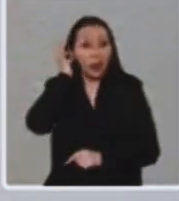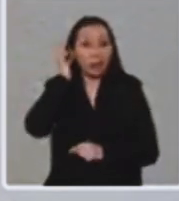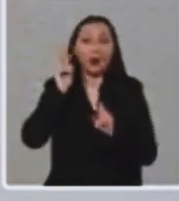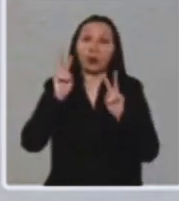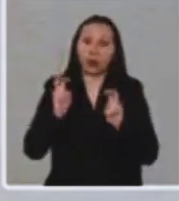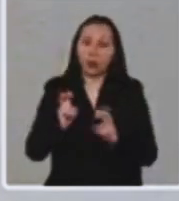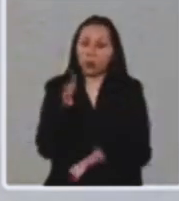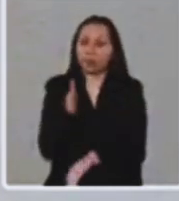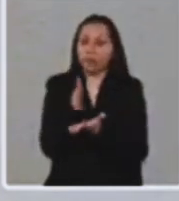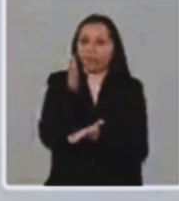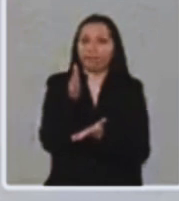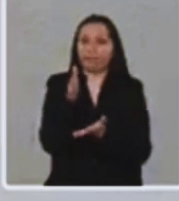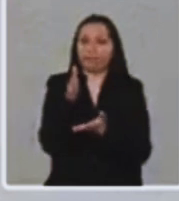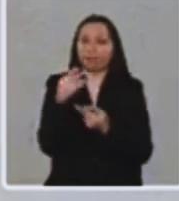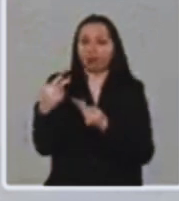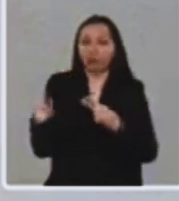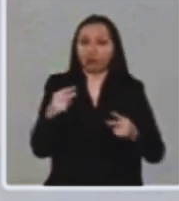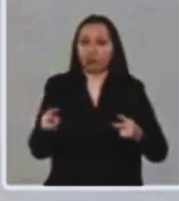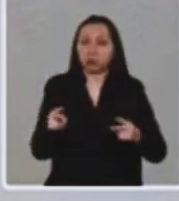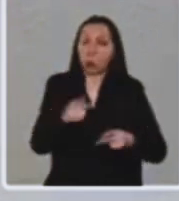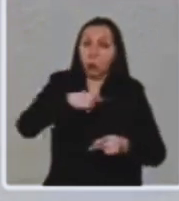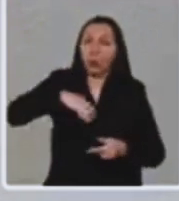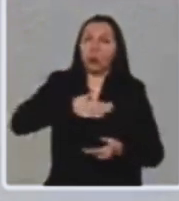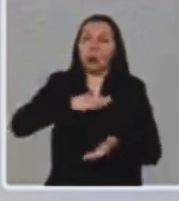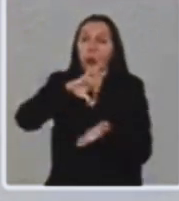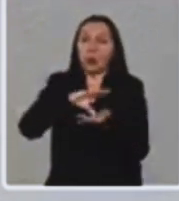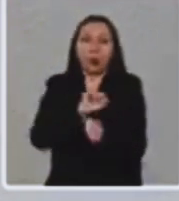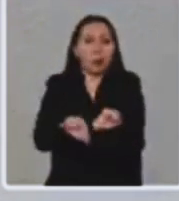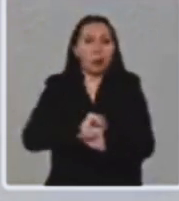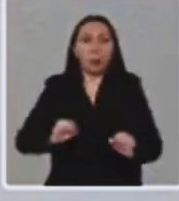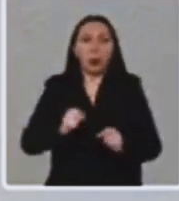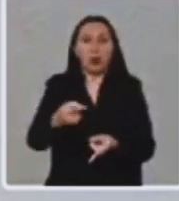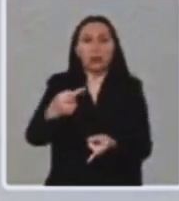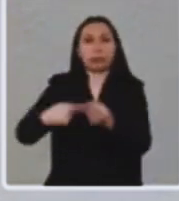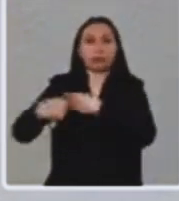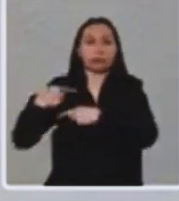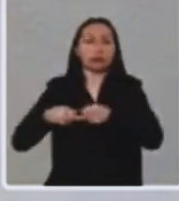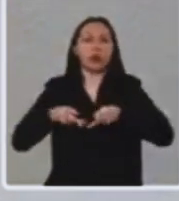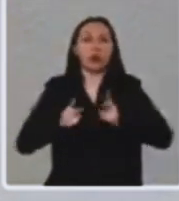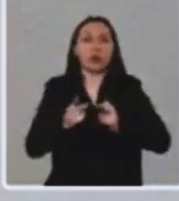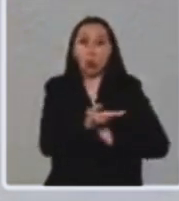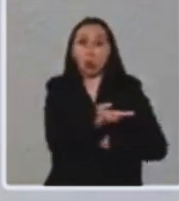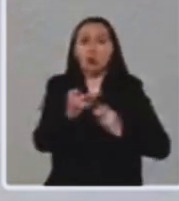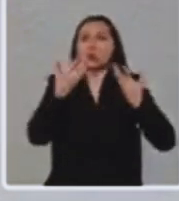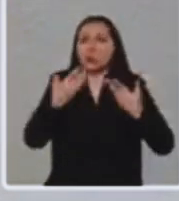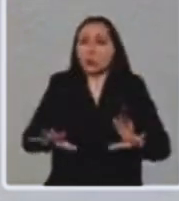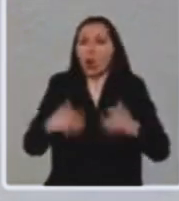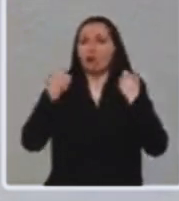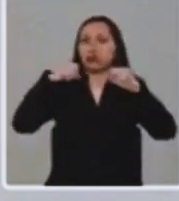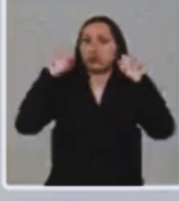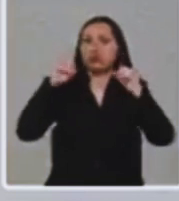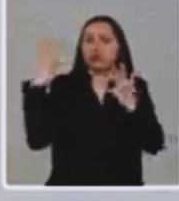su determinación de que en nuestro país no se puede retroceder en los derechos que ustedes han ganado.